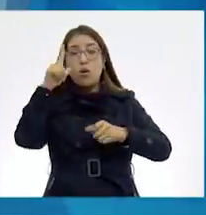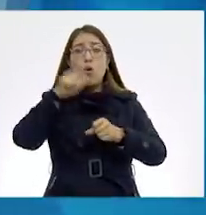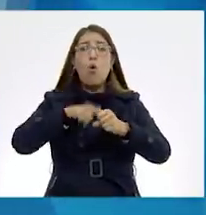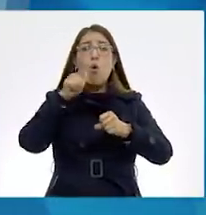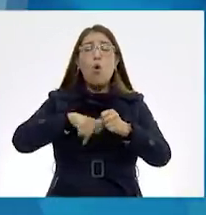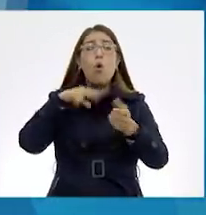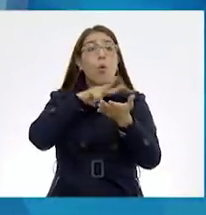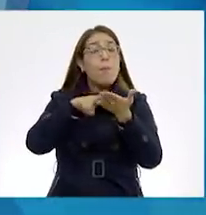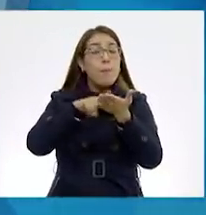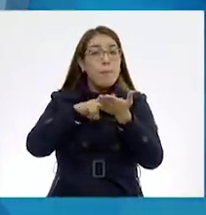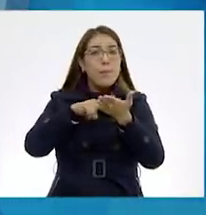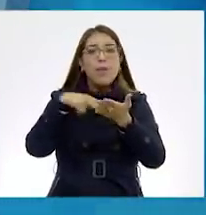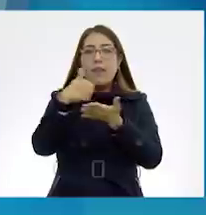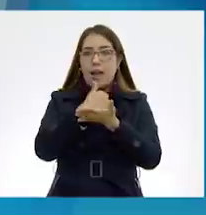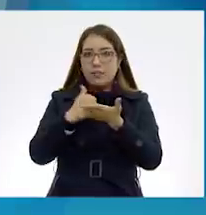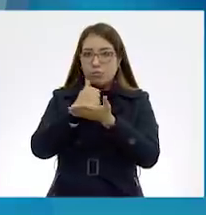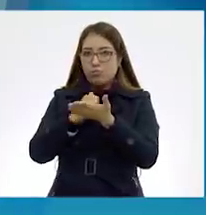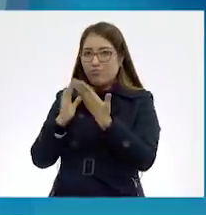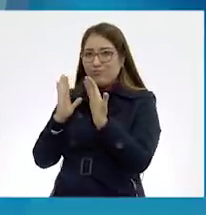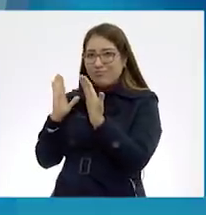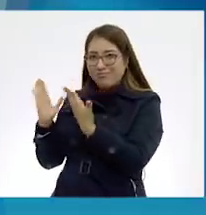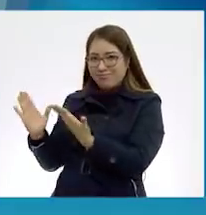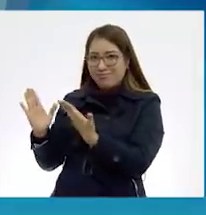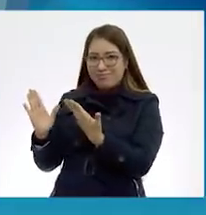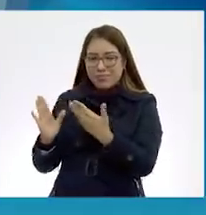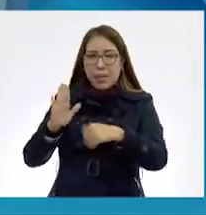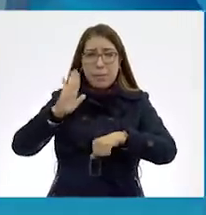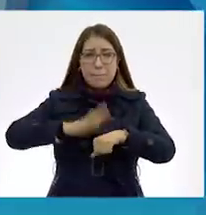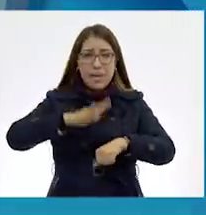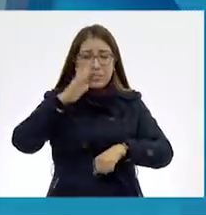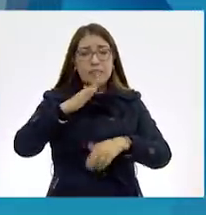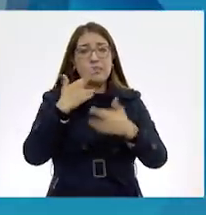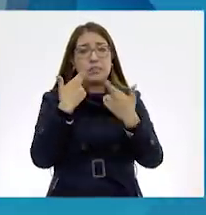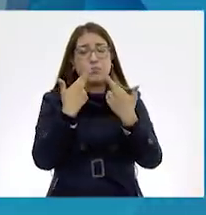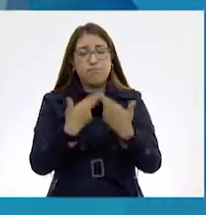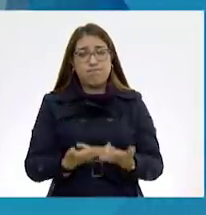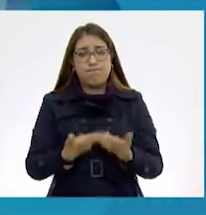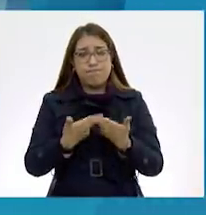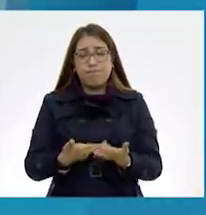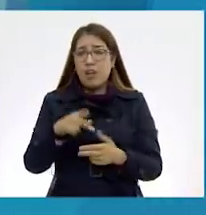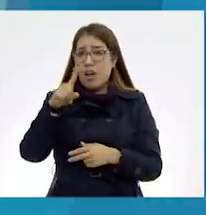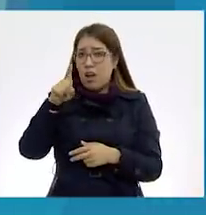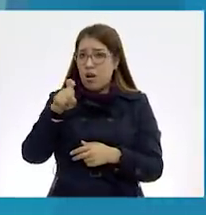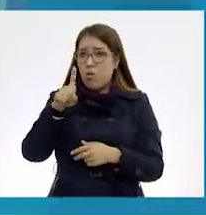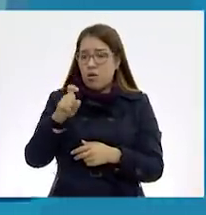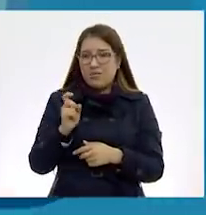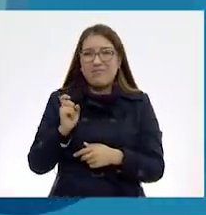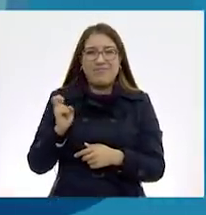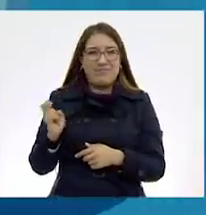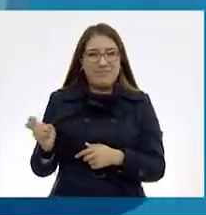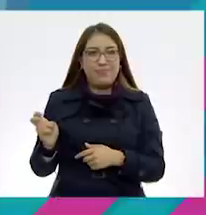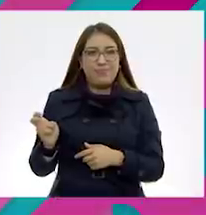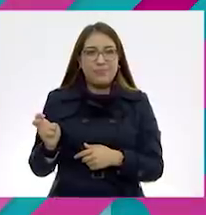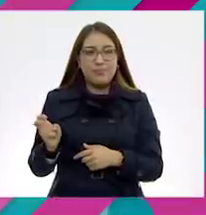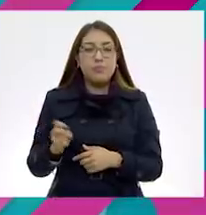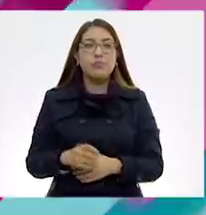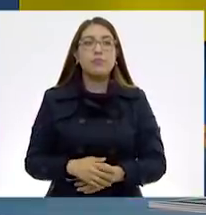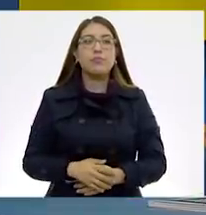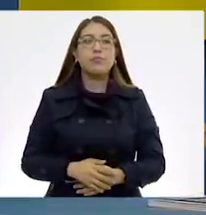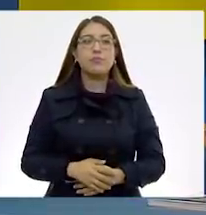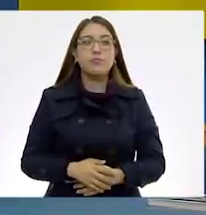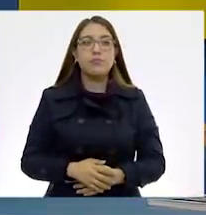verde y azul, donde la cantidad de agua ahí es alta. Ah, y también puedo